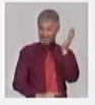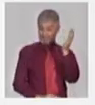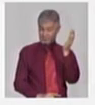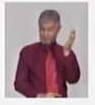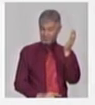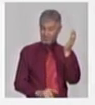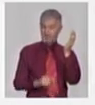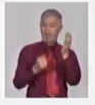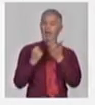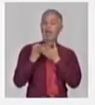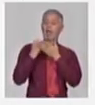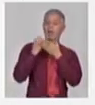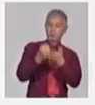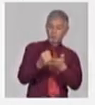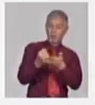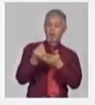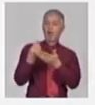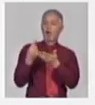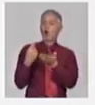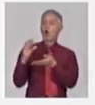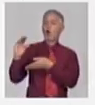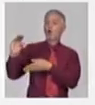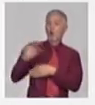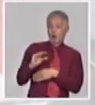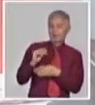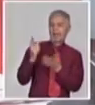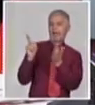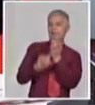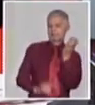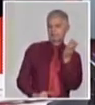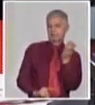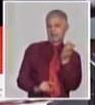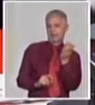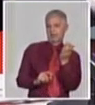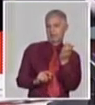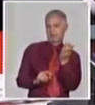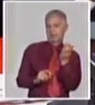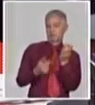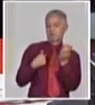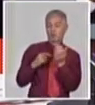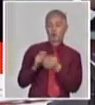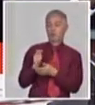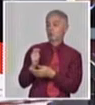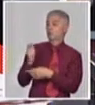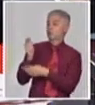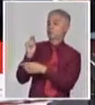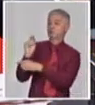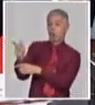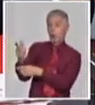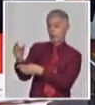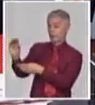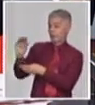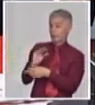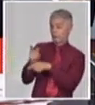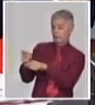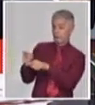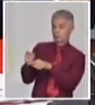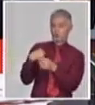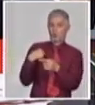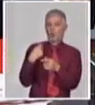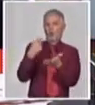electricidad y cobran electricidad. Entonces, lo que yo no te cobro a ti por la tarifa, se lo tengo que cobrar a